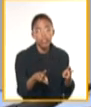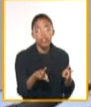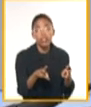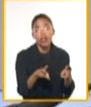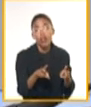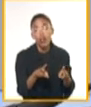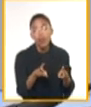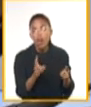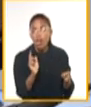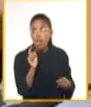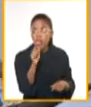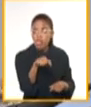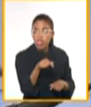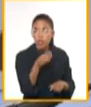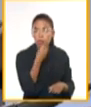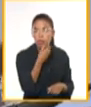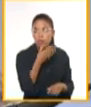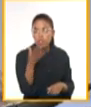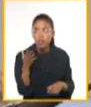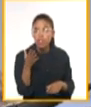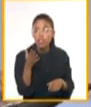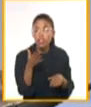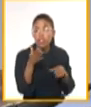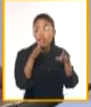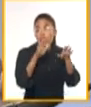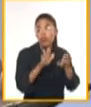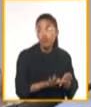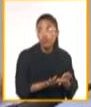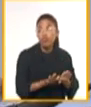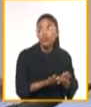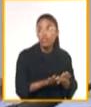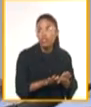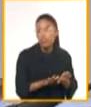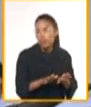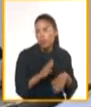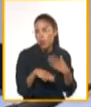ya teníamos la posibilidad de dejarlo fuera de servicio y no pasa nada en el sistema por esa causa.